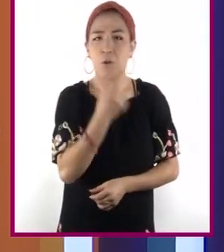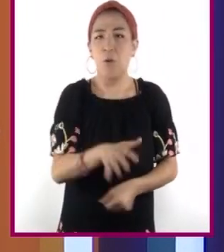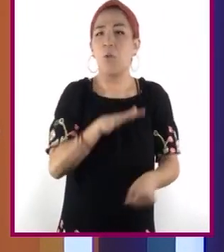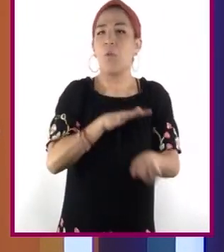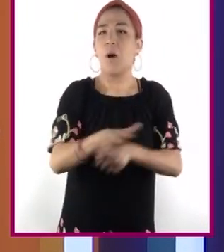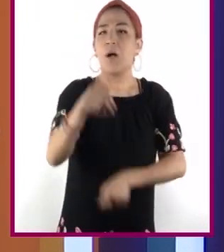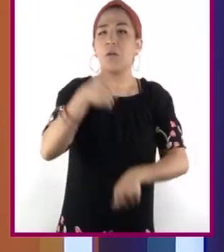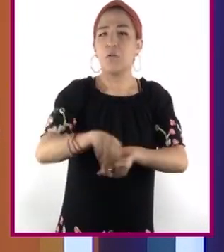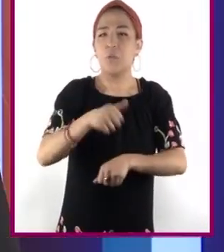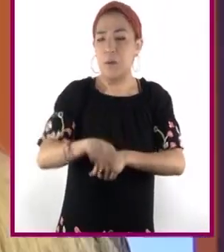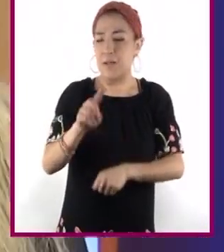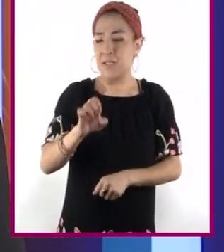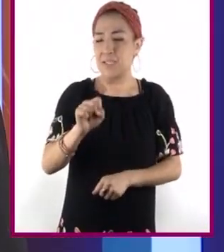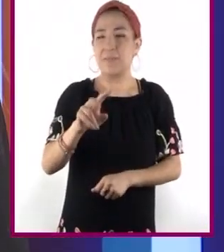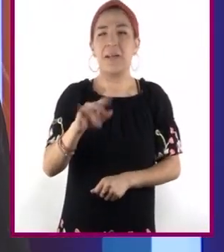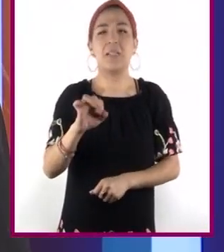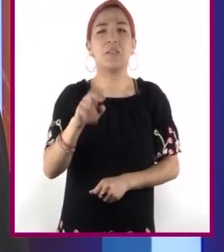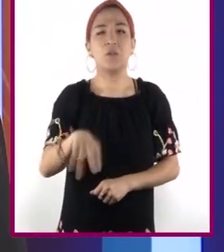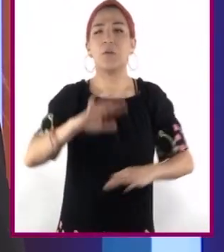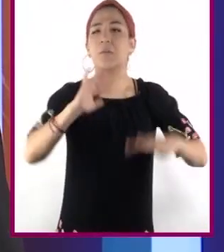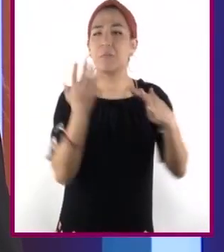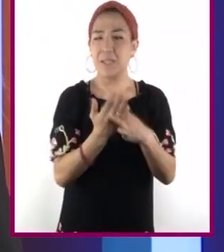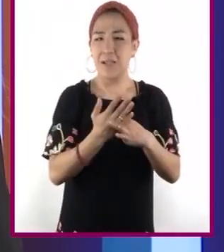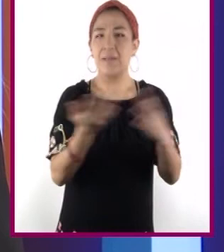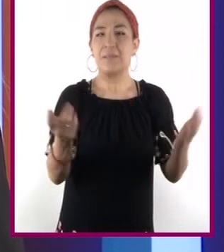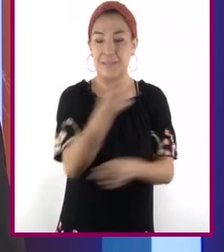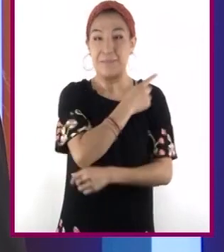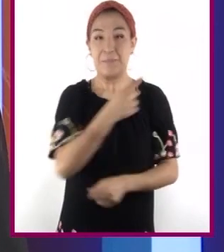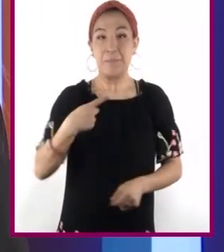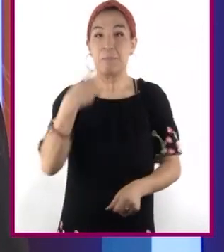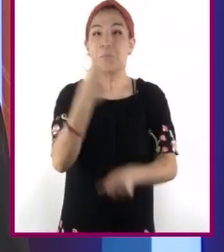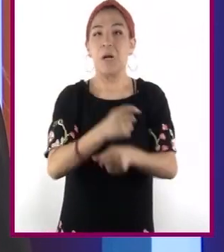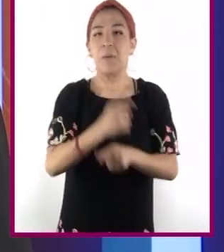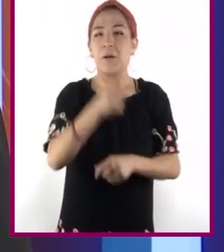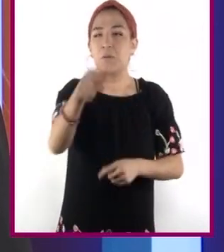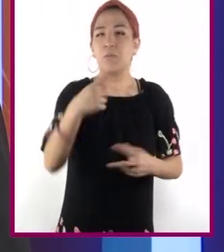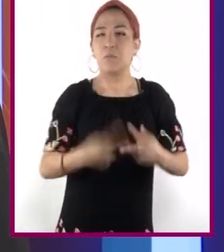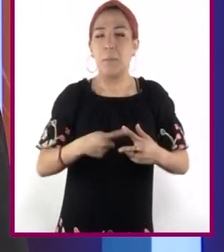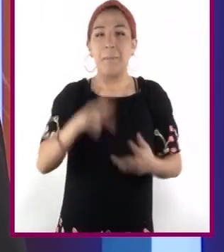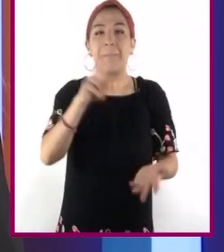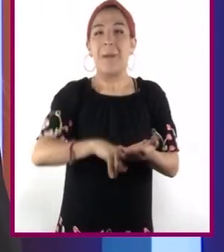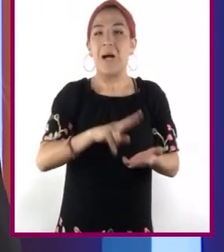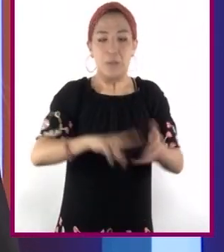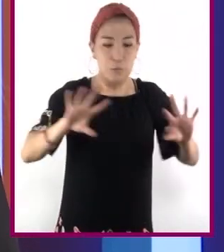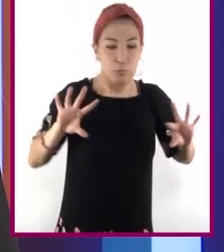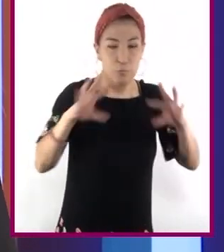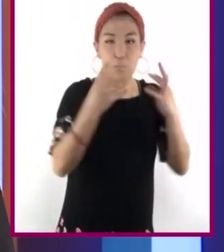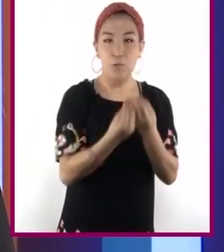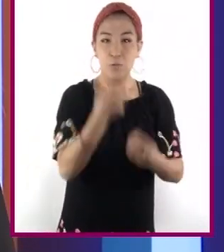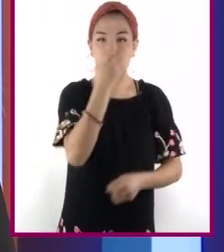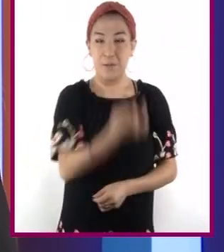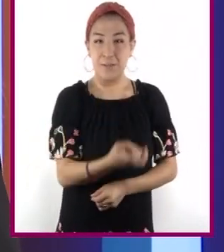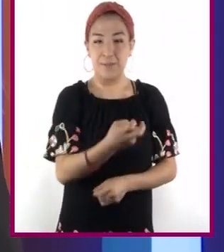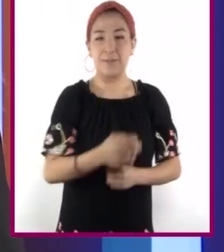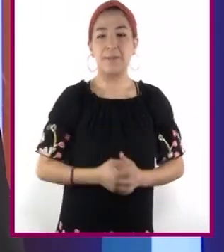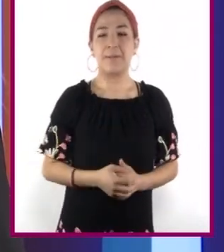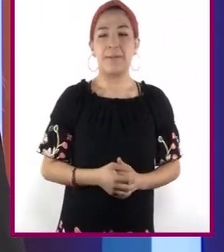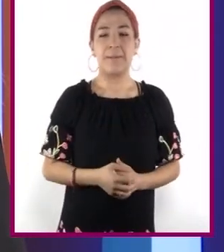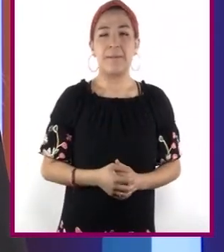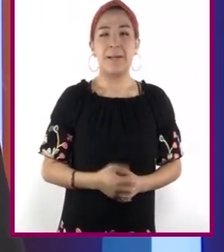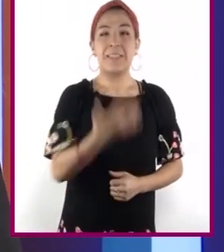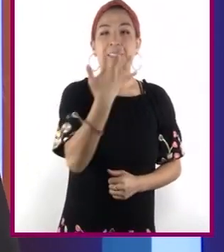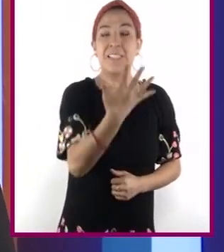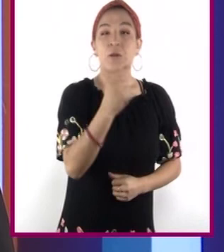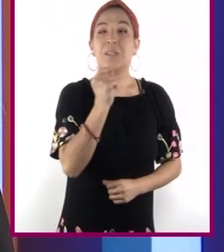la desviación media? Primero, se calcula la media del conjunto. La media del conjunto es